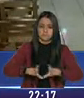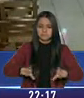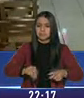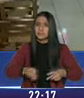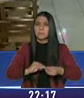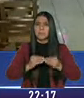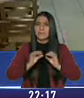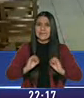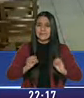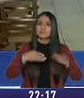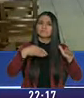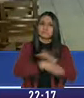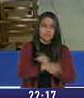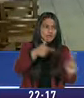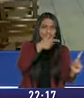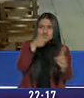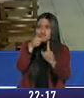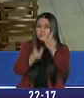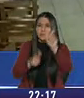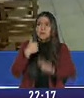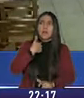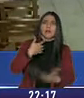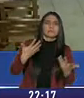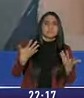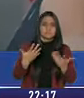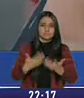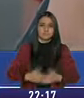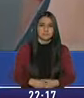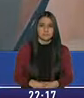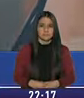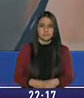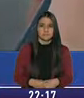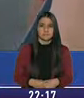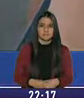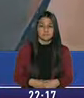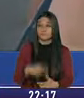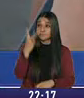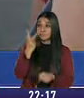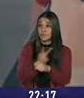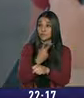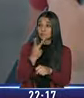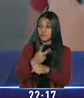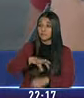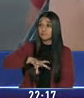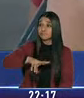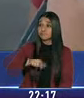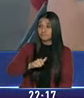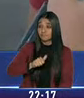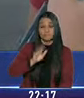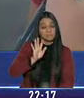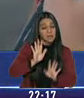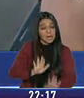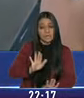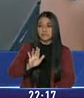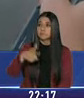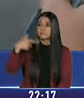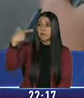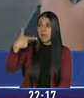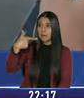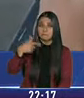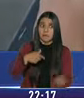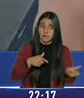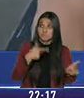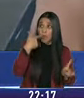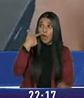ingresan armados y amenazan a propietarios y clientes. Las dos veces que nos han asaltado y han ingresado con arma de fuego, incluso a un señor